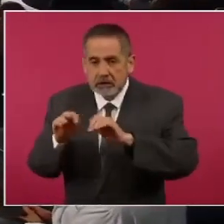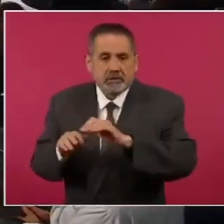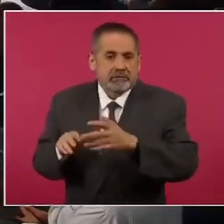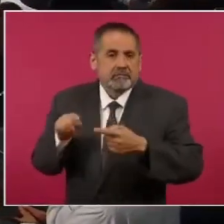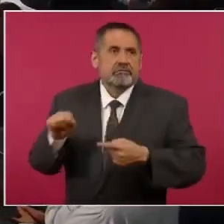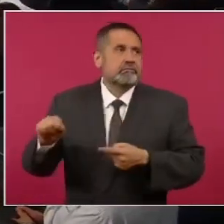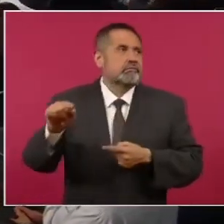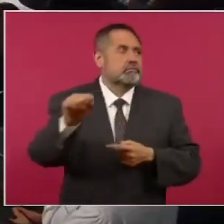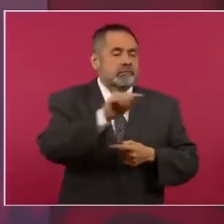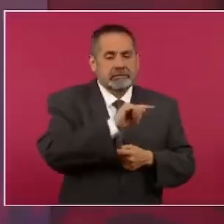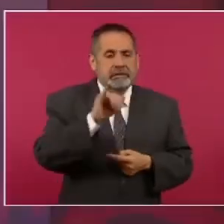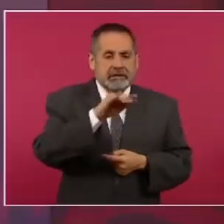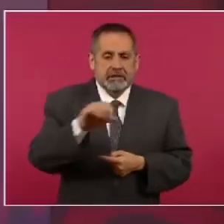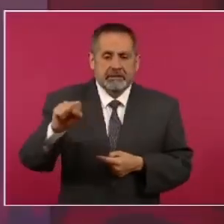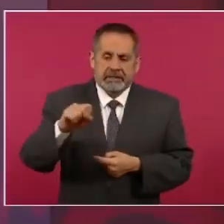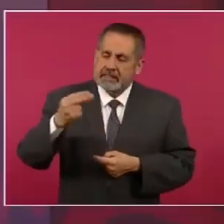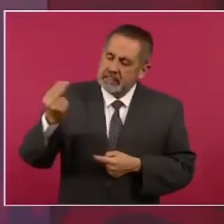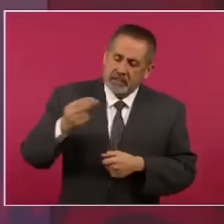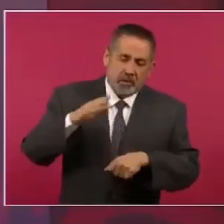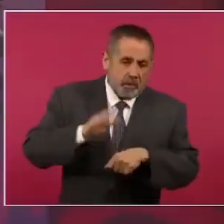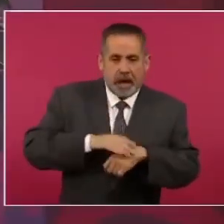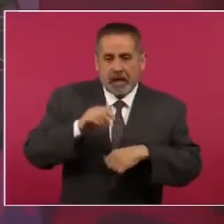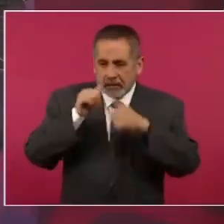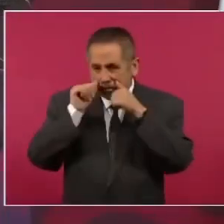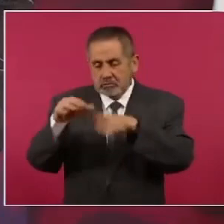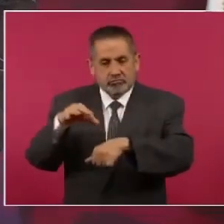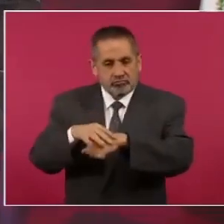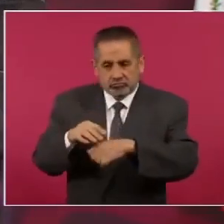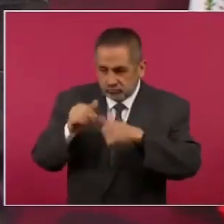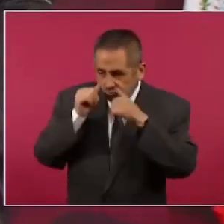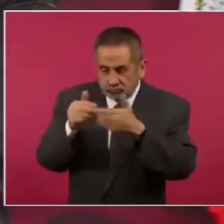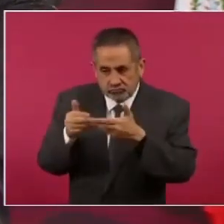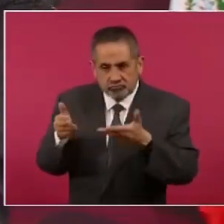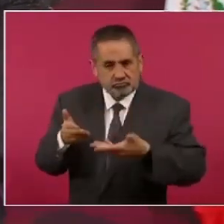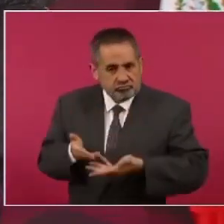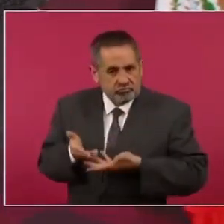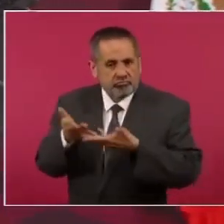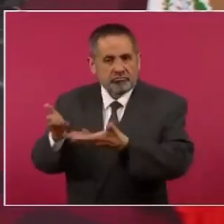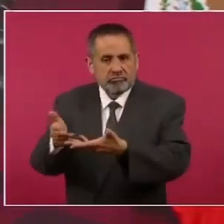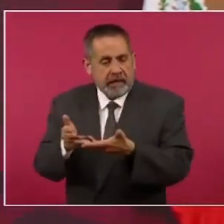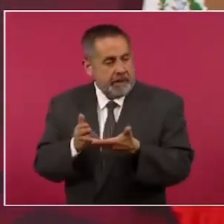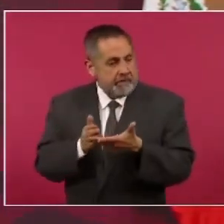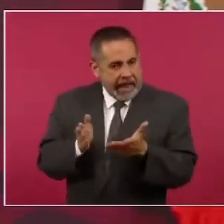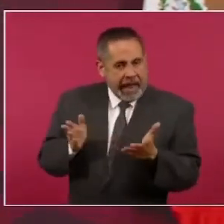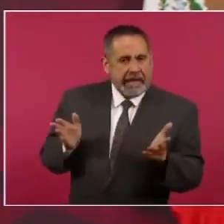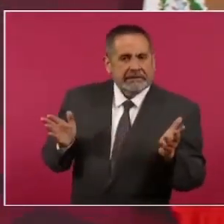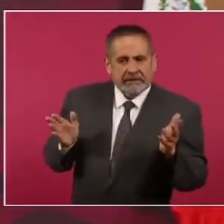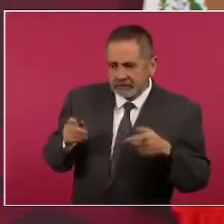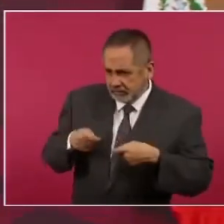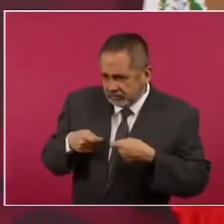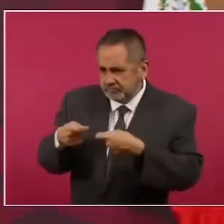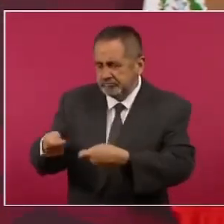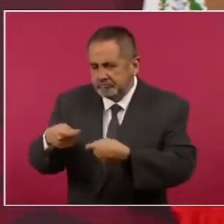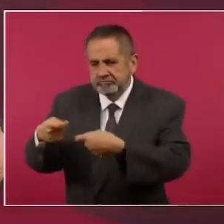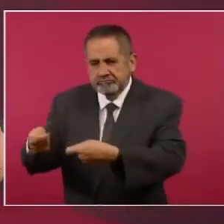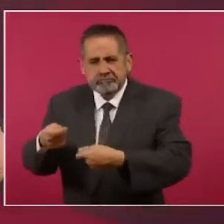en el Seguro Social. Significa seguir ampliando la infraestructura de